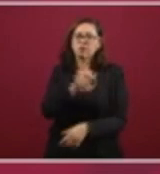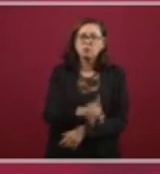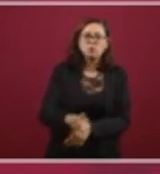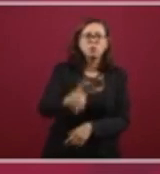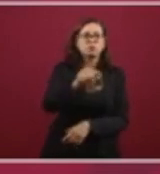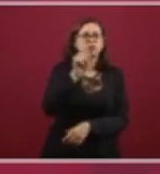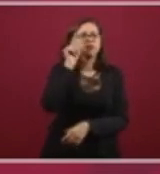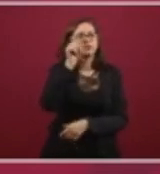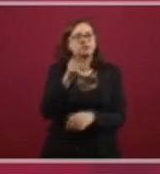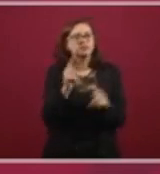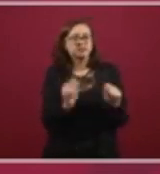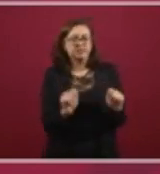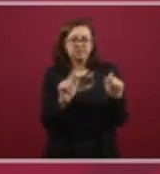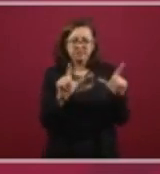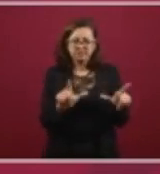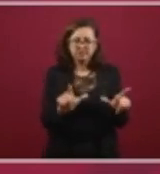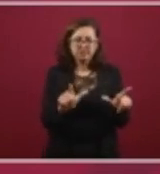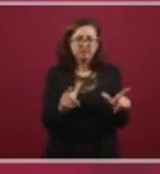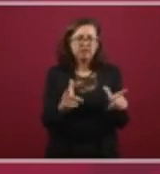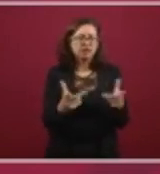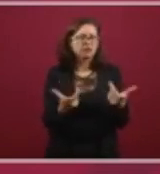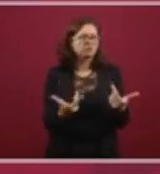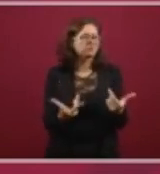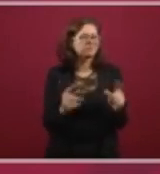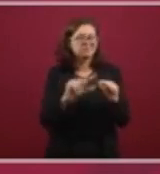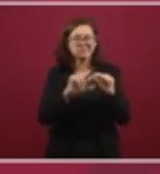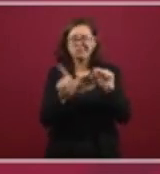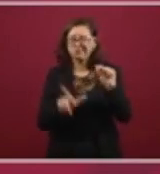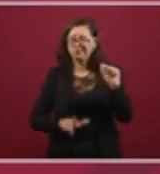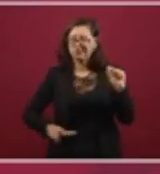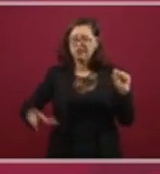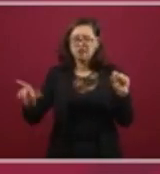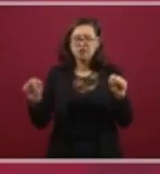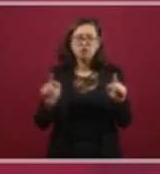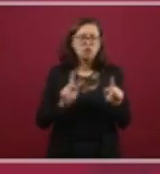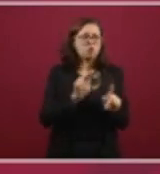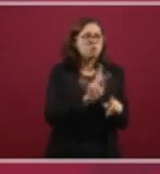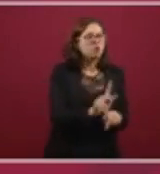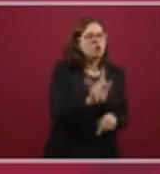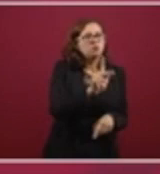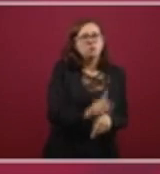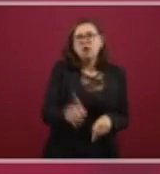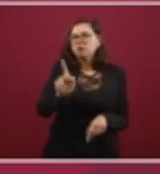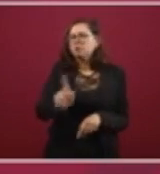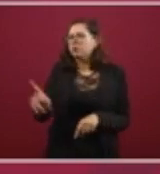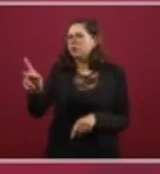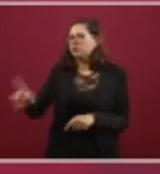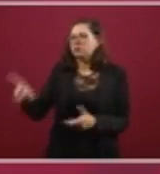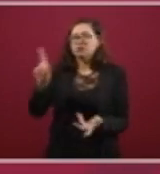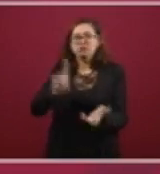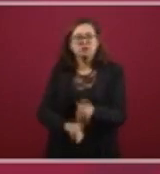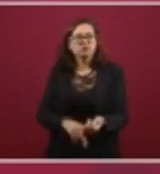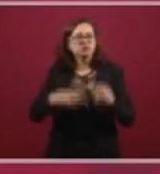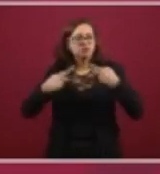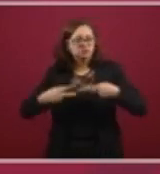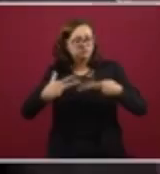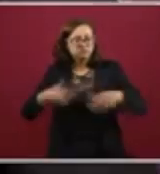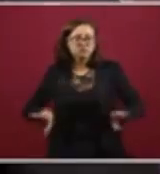Tlaxcala, en todos los pueblos de México hay una gran reserva de